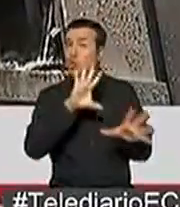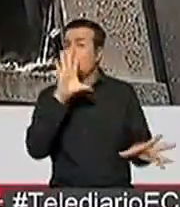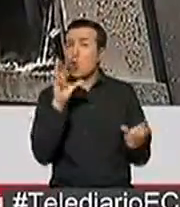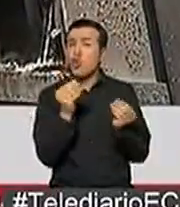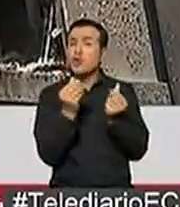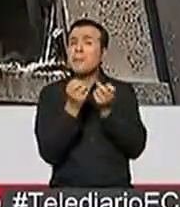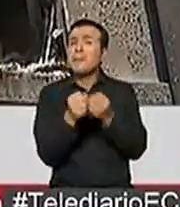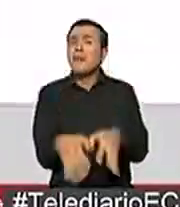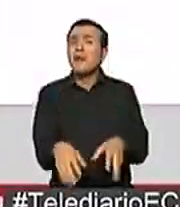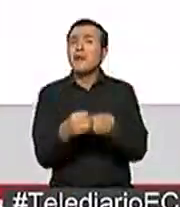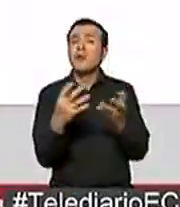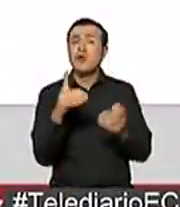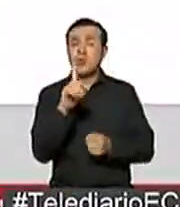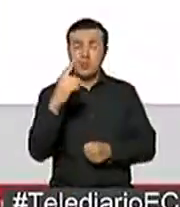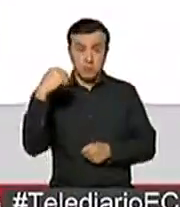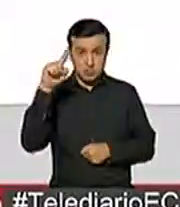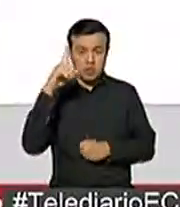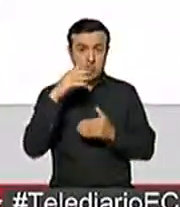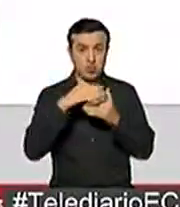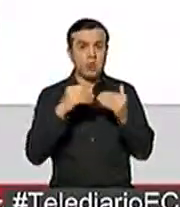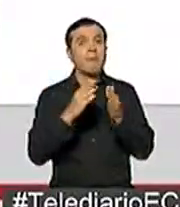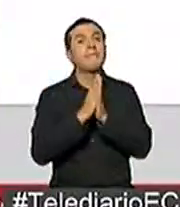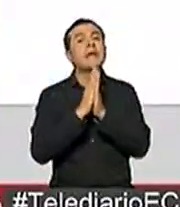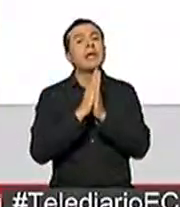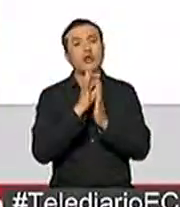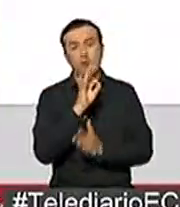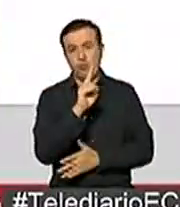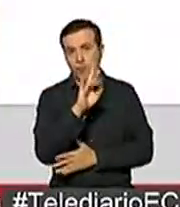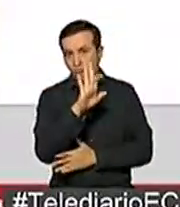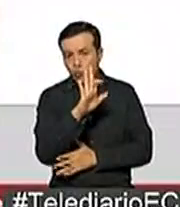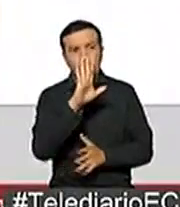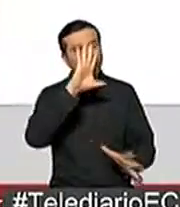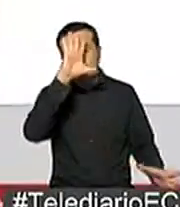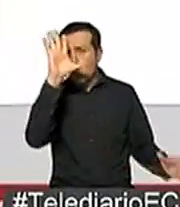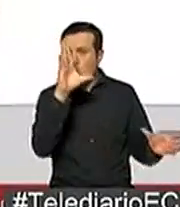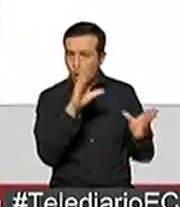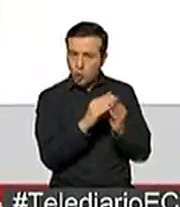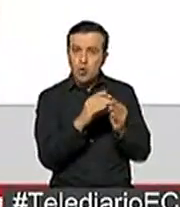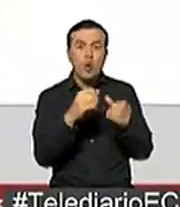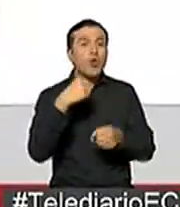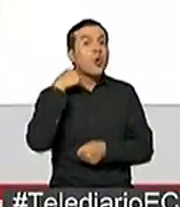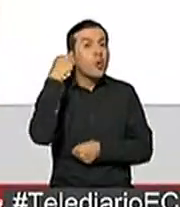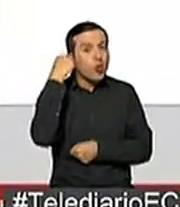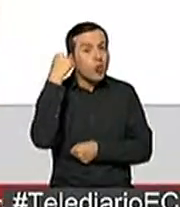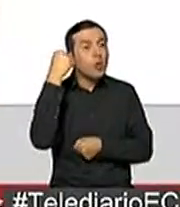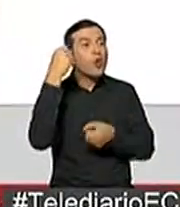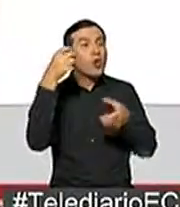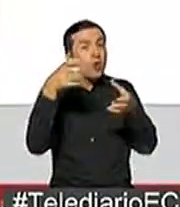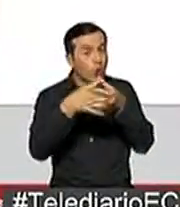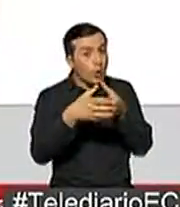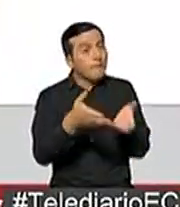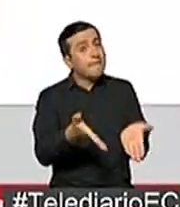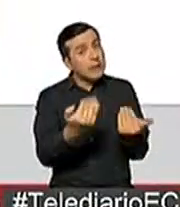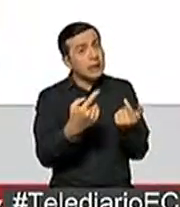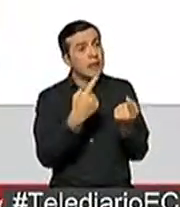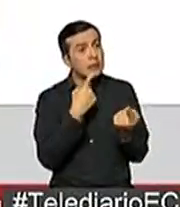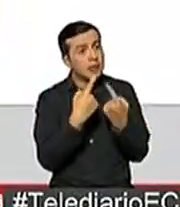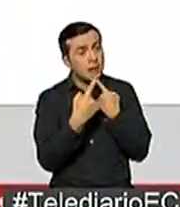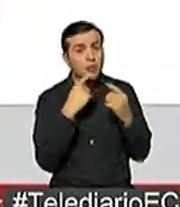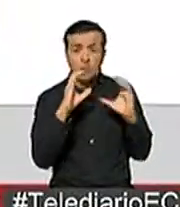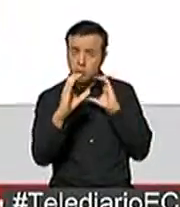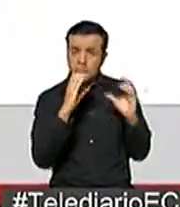un millón de dólares yo le invito al fútbol todos los gremios a todos a llamar al diálogo conversemos